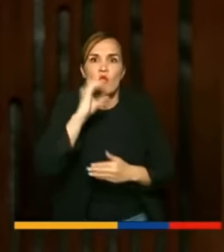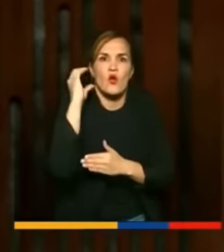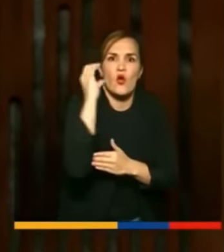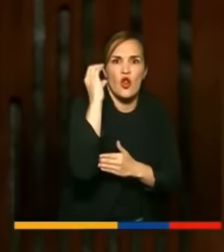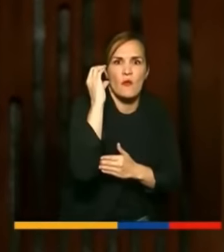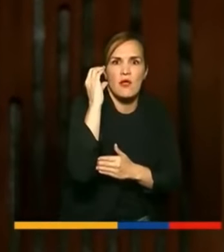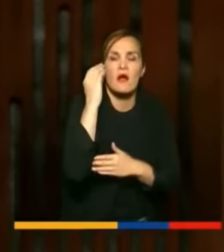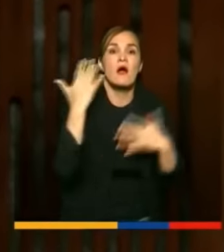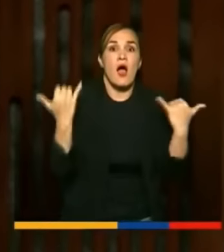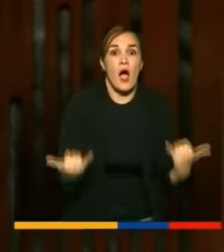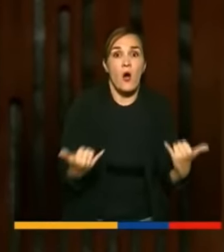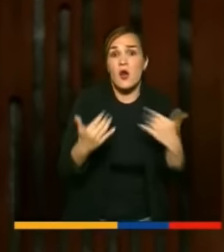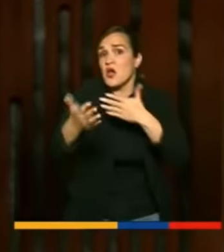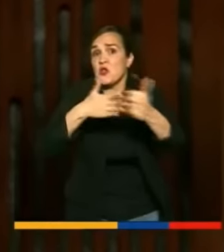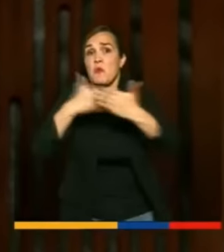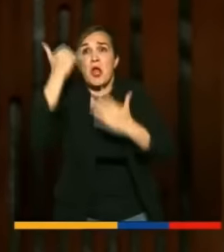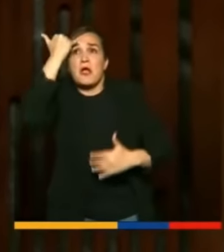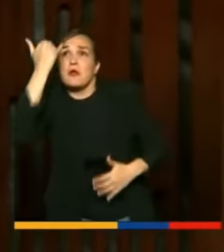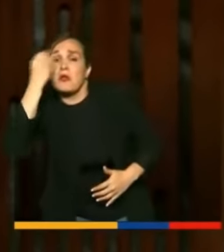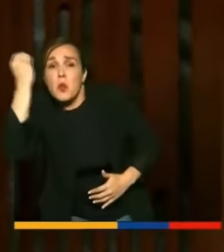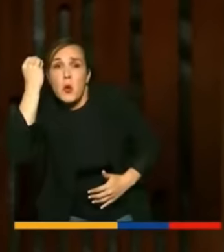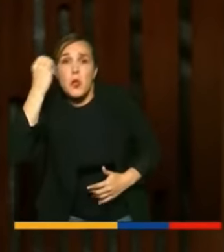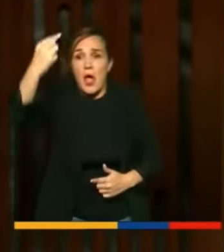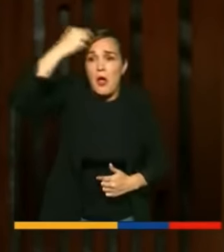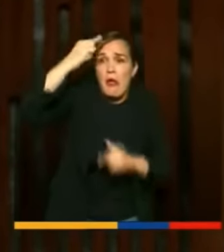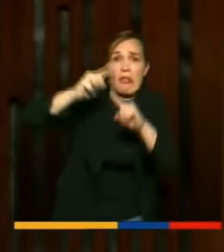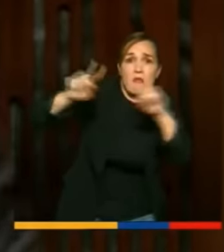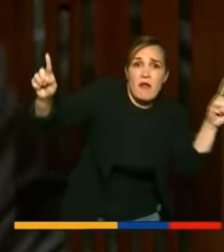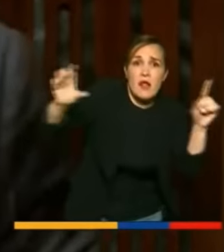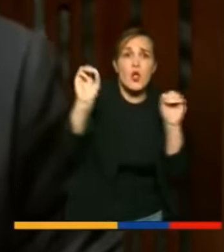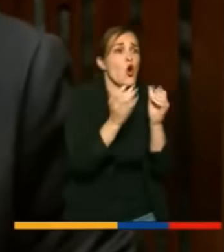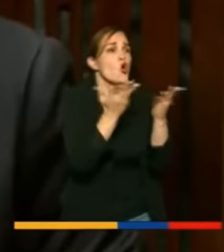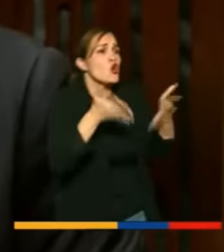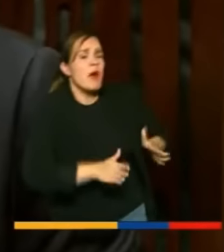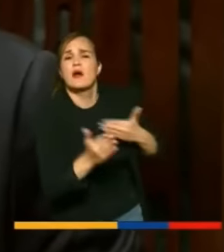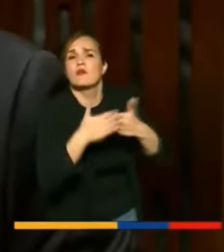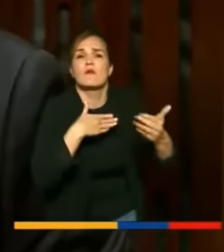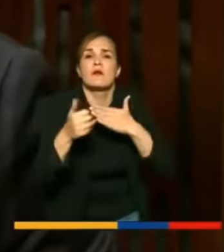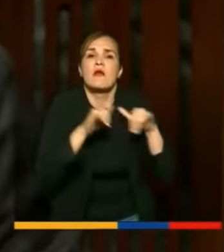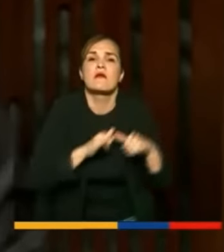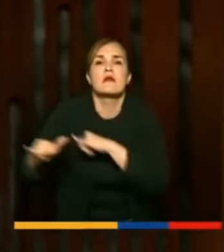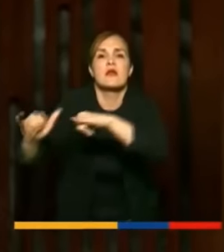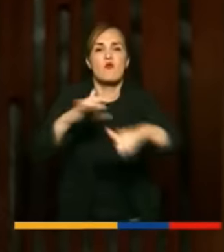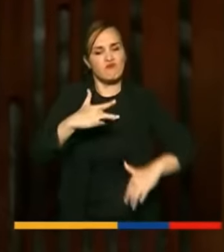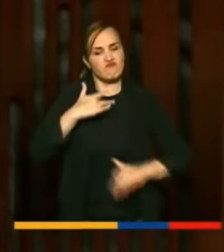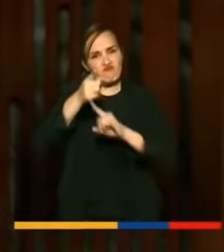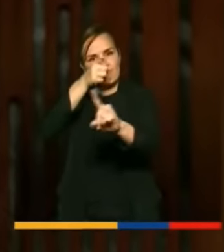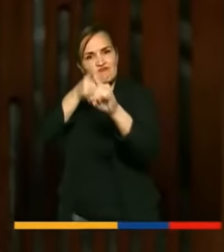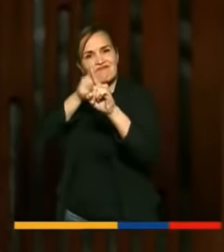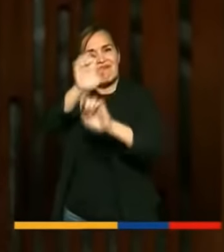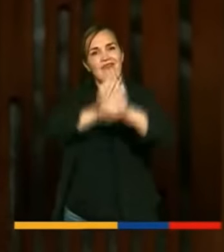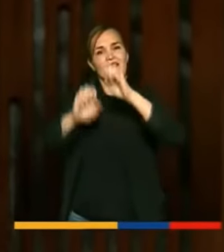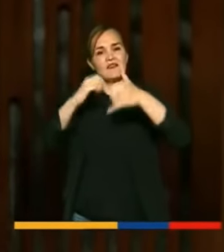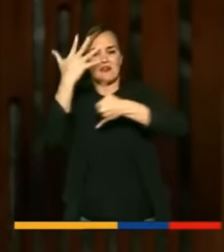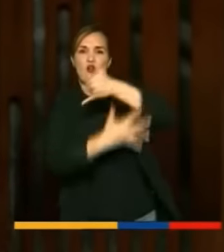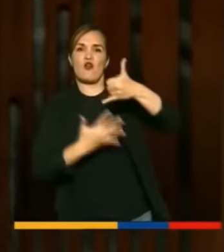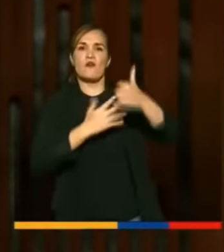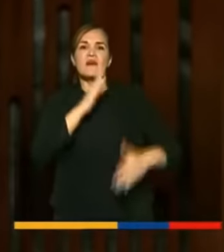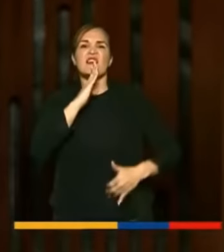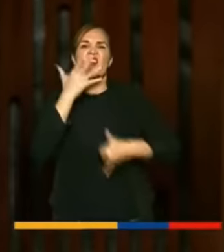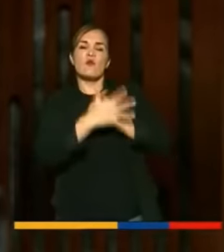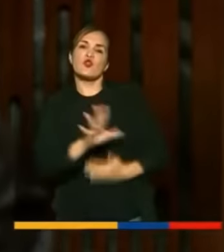sin importar la ideología, la edad o el origen, pero con una misma causa: defender nuestro país. Colombia somos